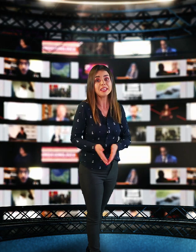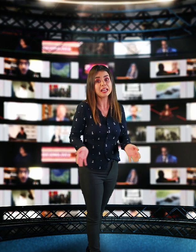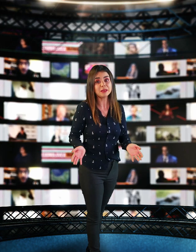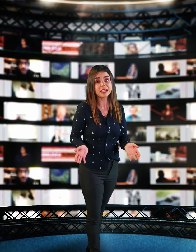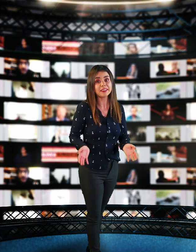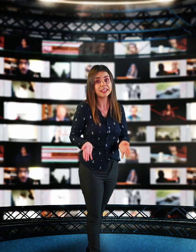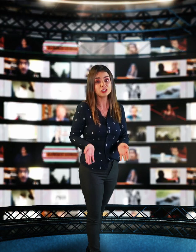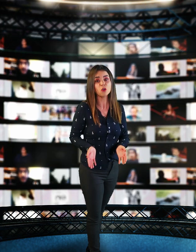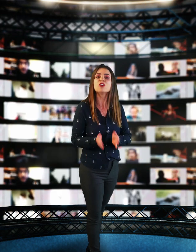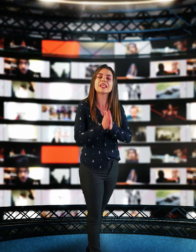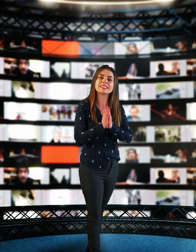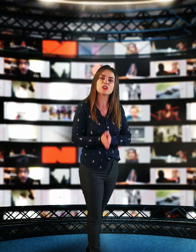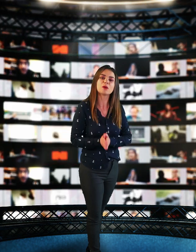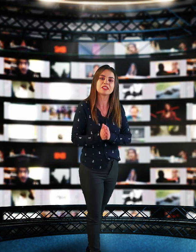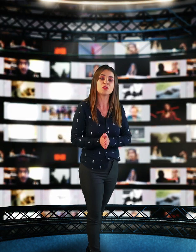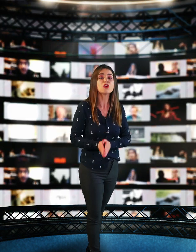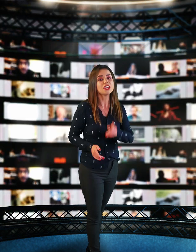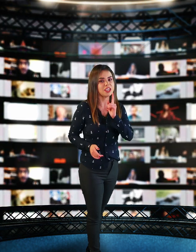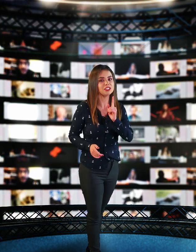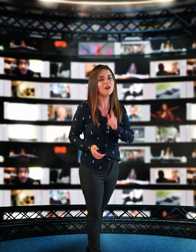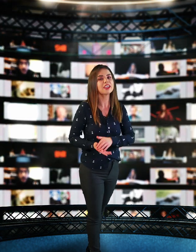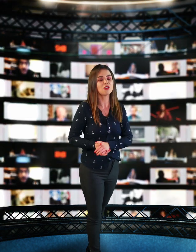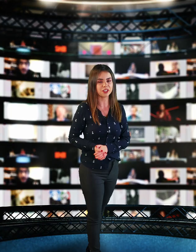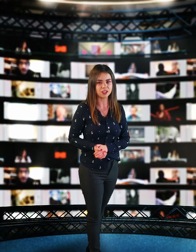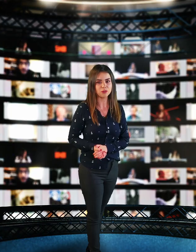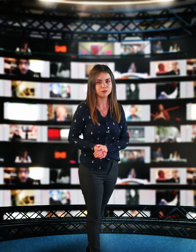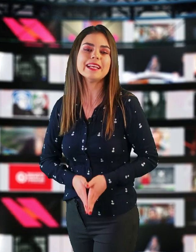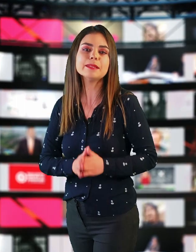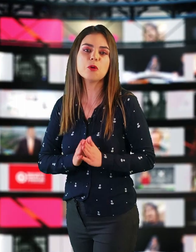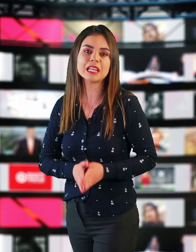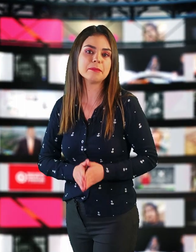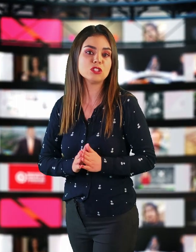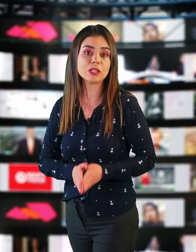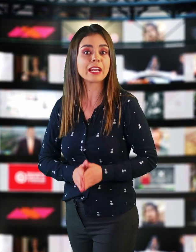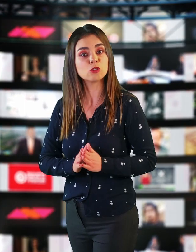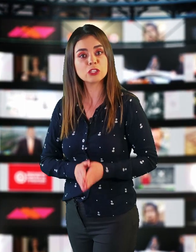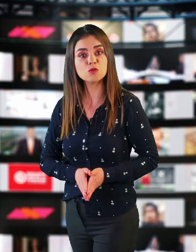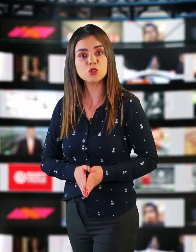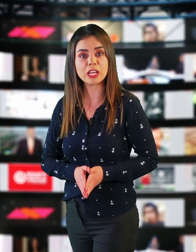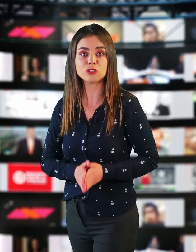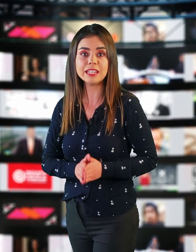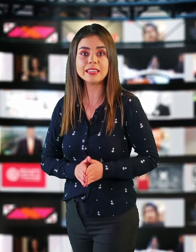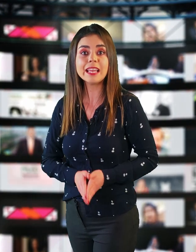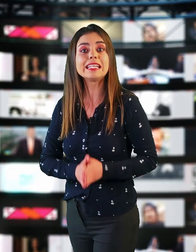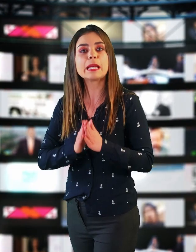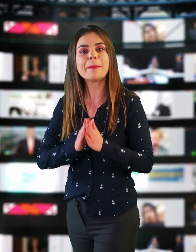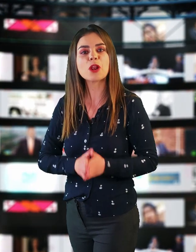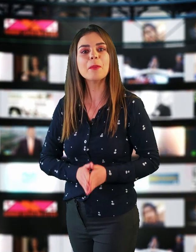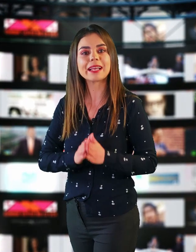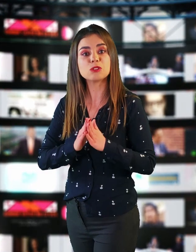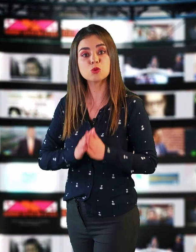pesos y la mitad de esto se les da a los partidos, y eso hay que corregirlo. Es importante mencionar que los altos funcionarios del INE